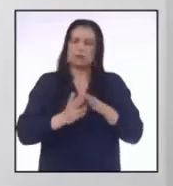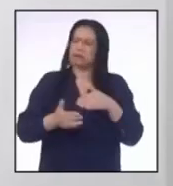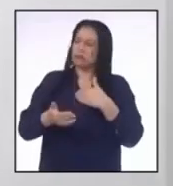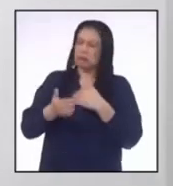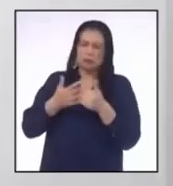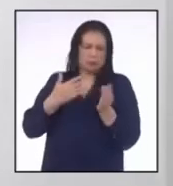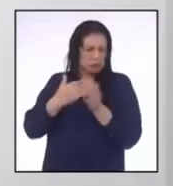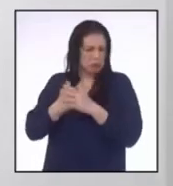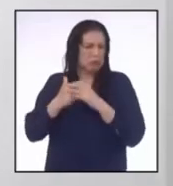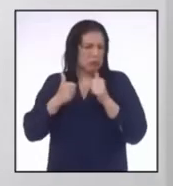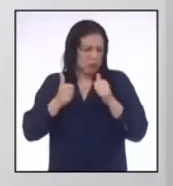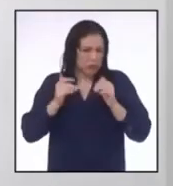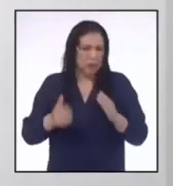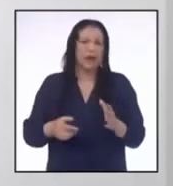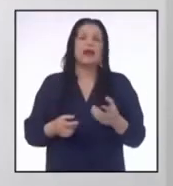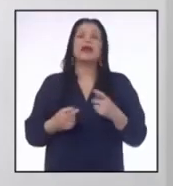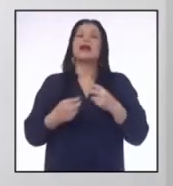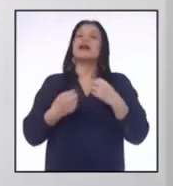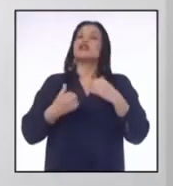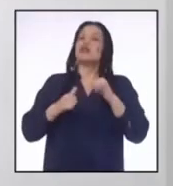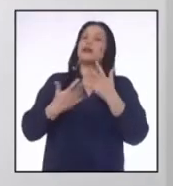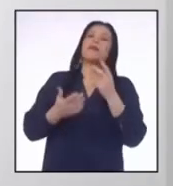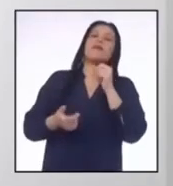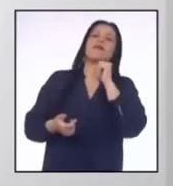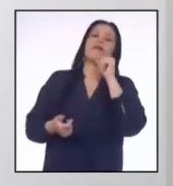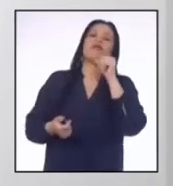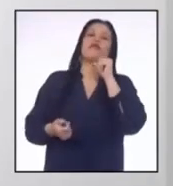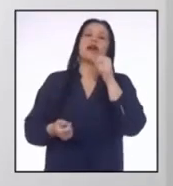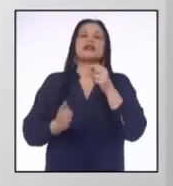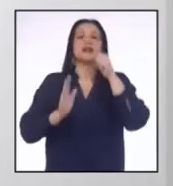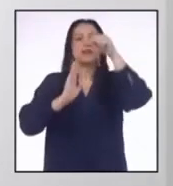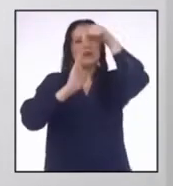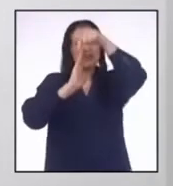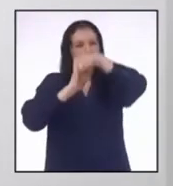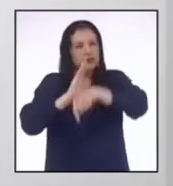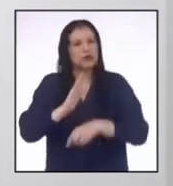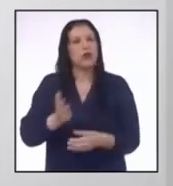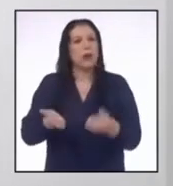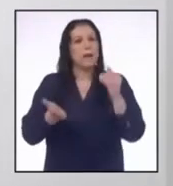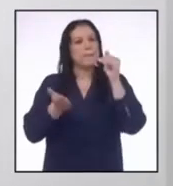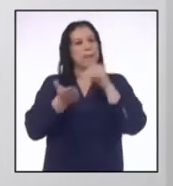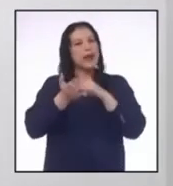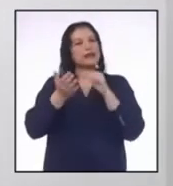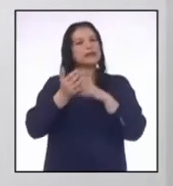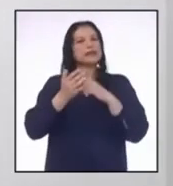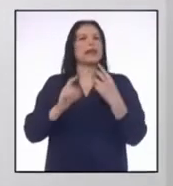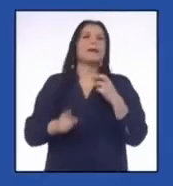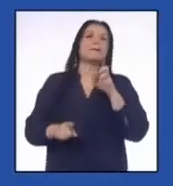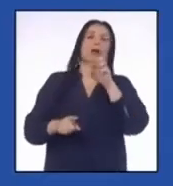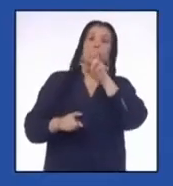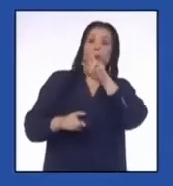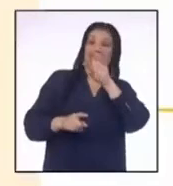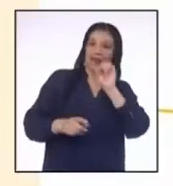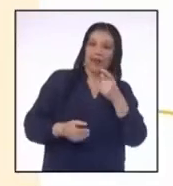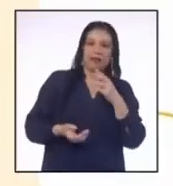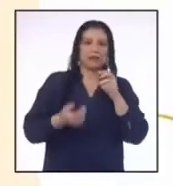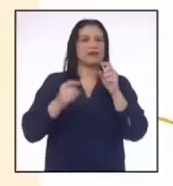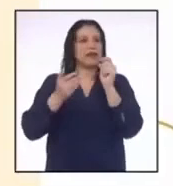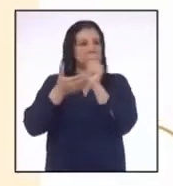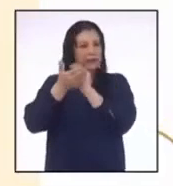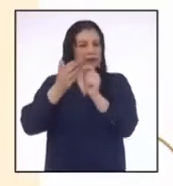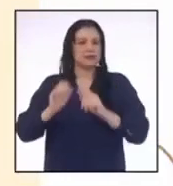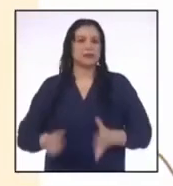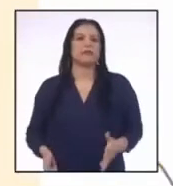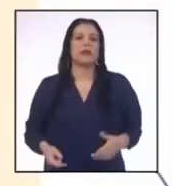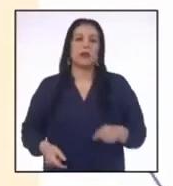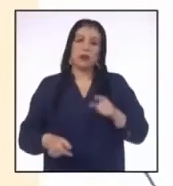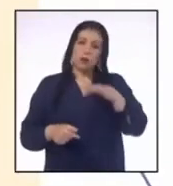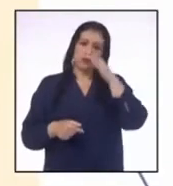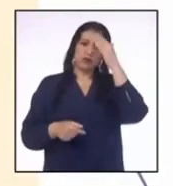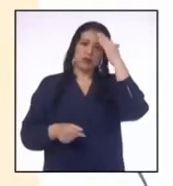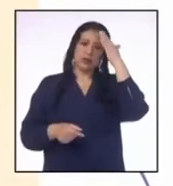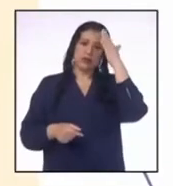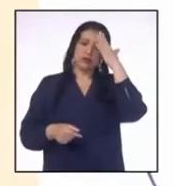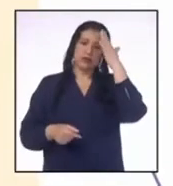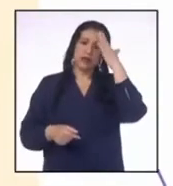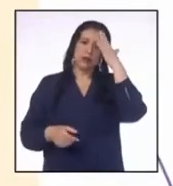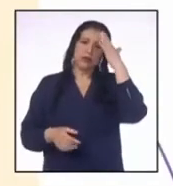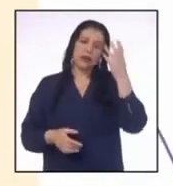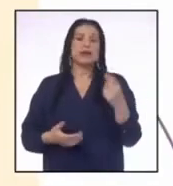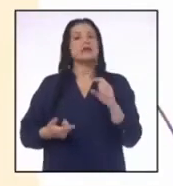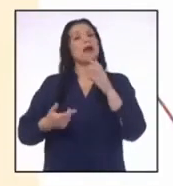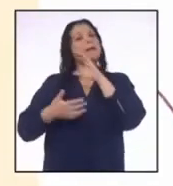hay problema. Todavía me falta profundizar en las propiedades del texto. Como sabemos,